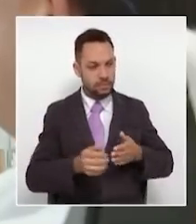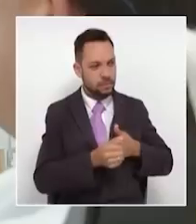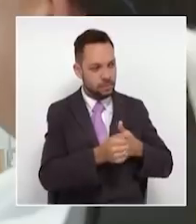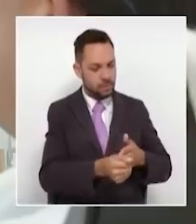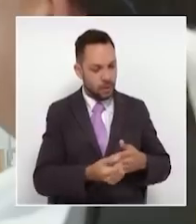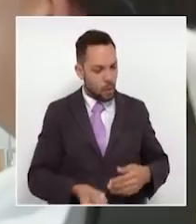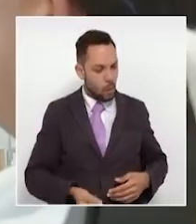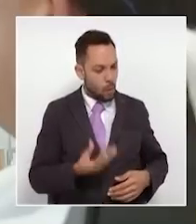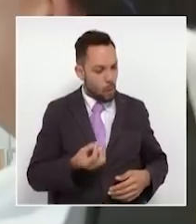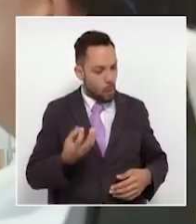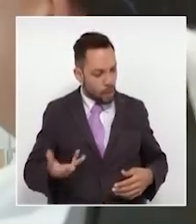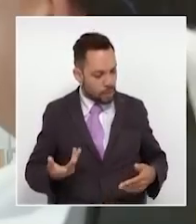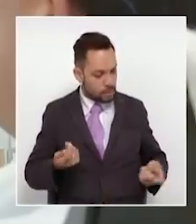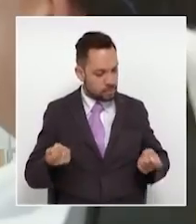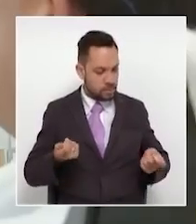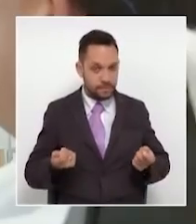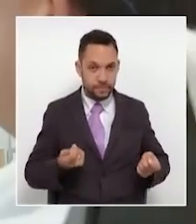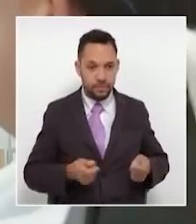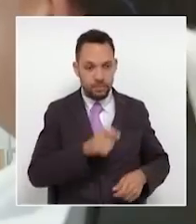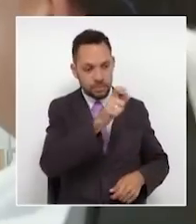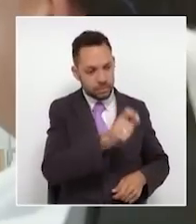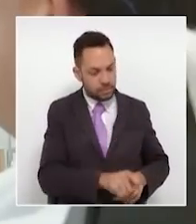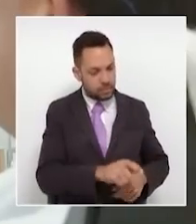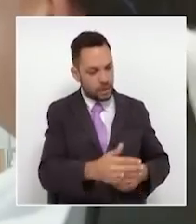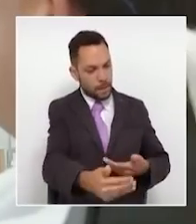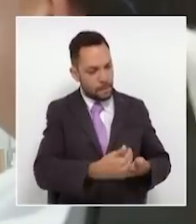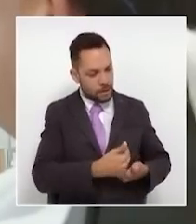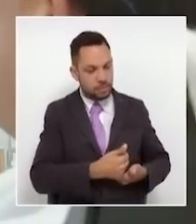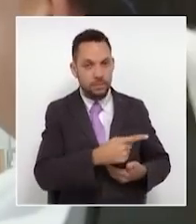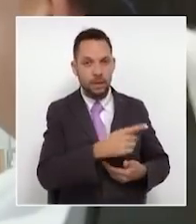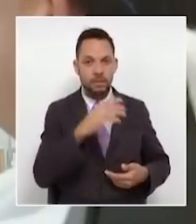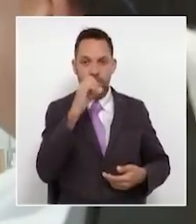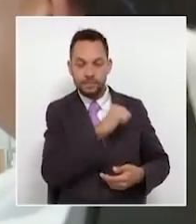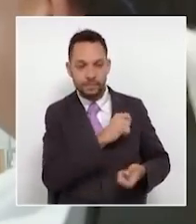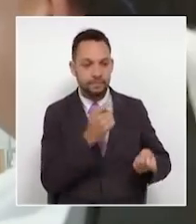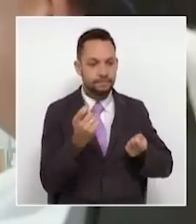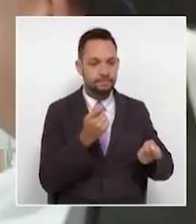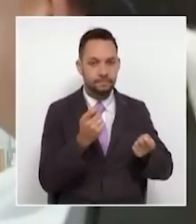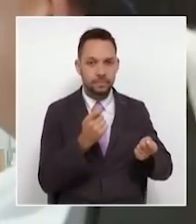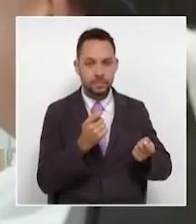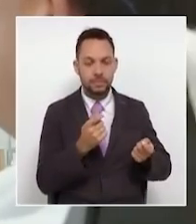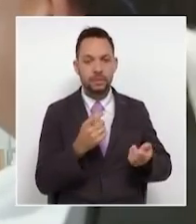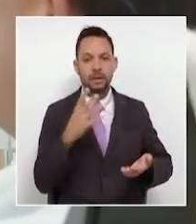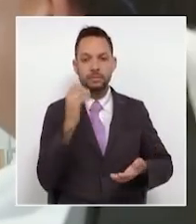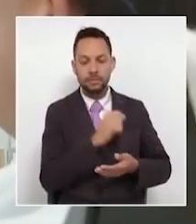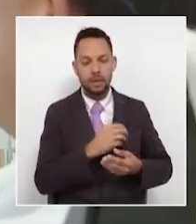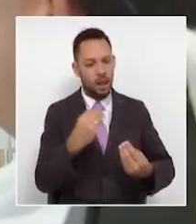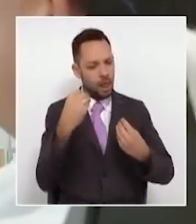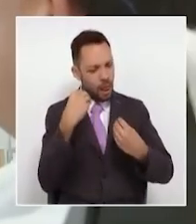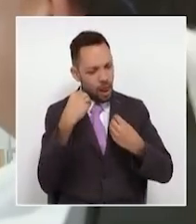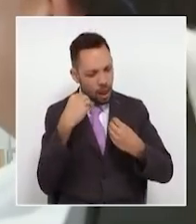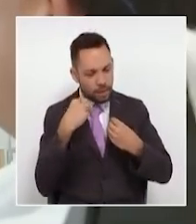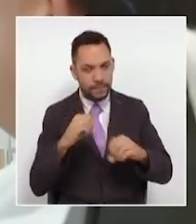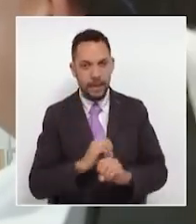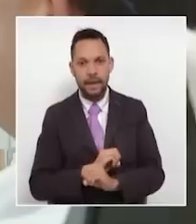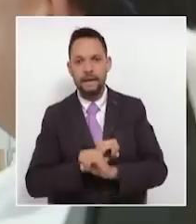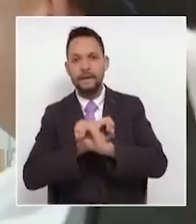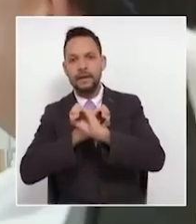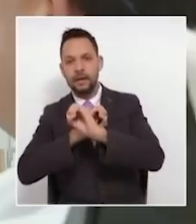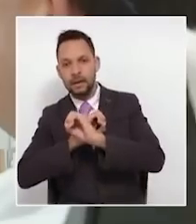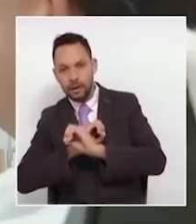la mejoría de los pacientes y a través de estos entrenamientos si logramos ver de manera